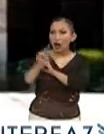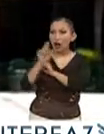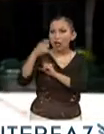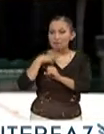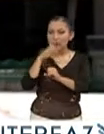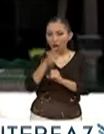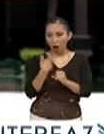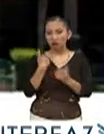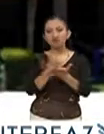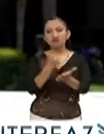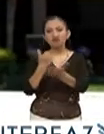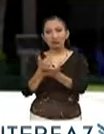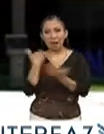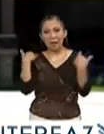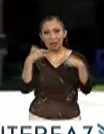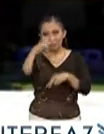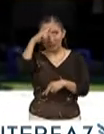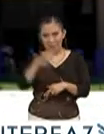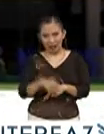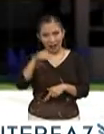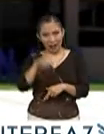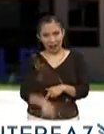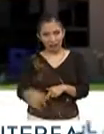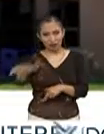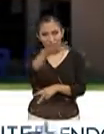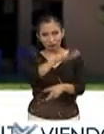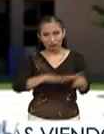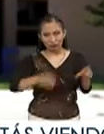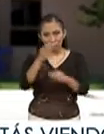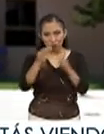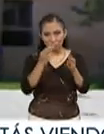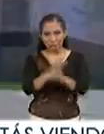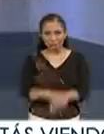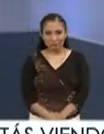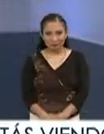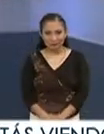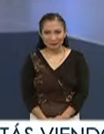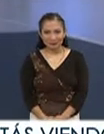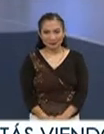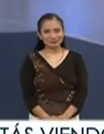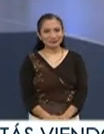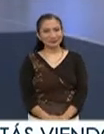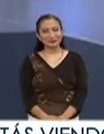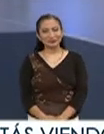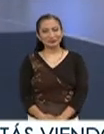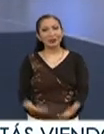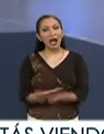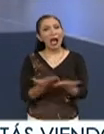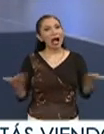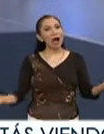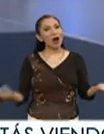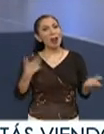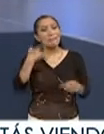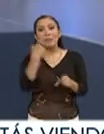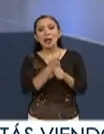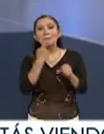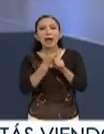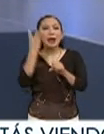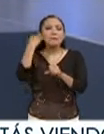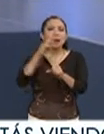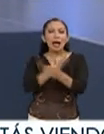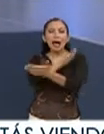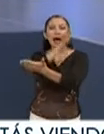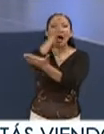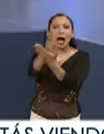y brindar mejores herramientas a los docentes mexicanos en el entorno global. Hagamos ahora el primer